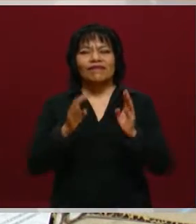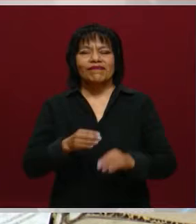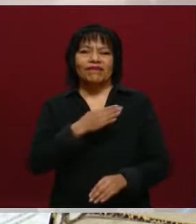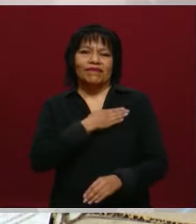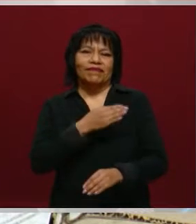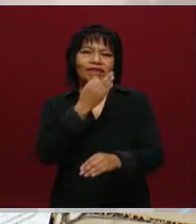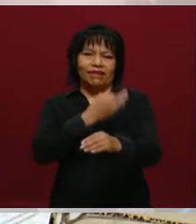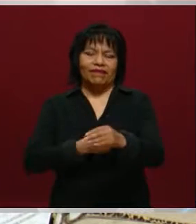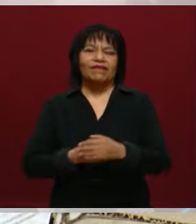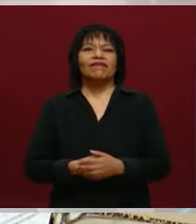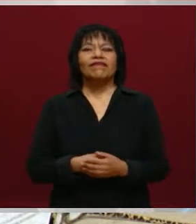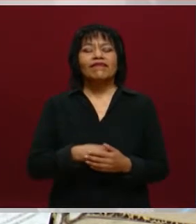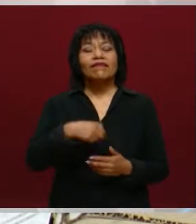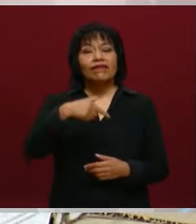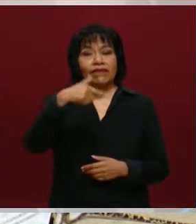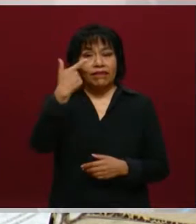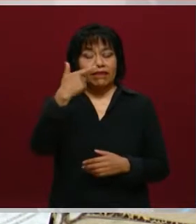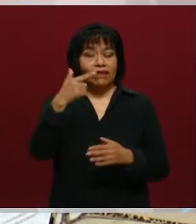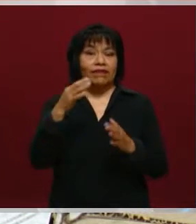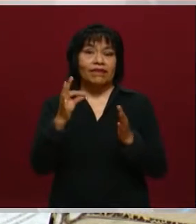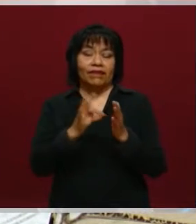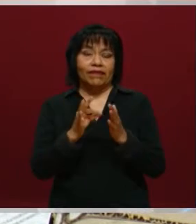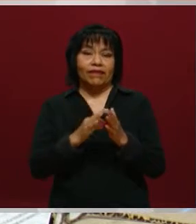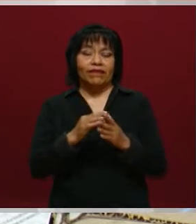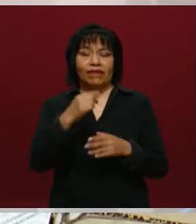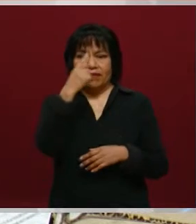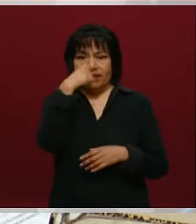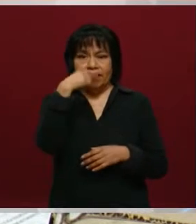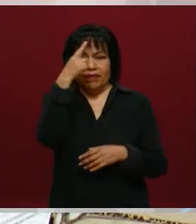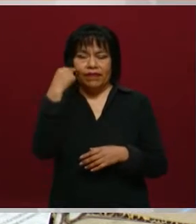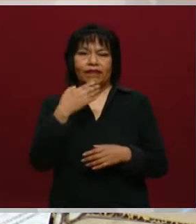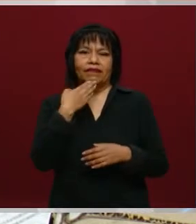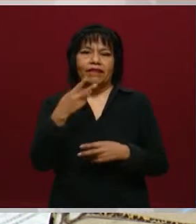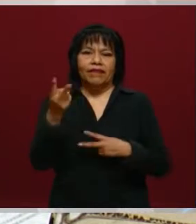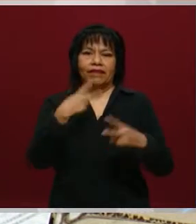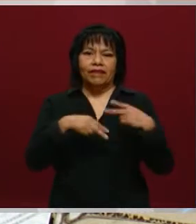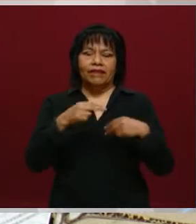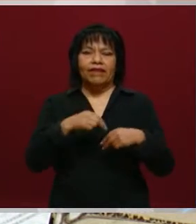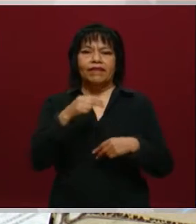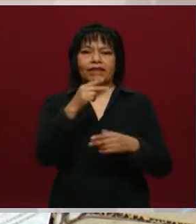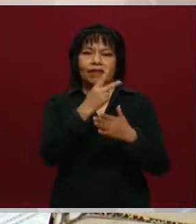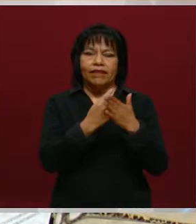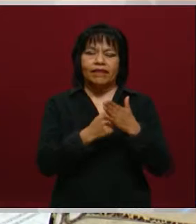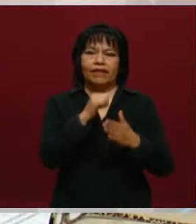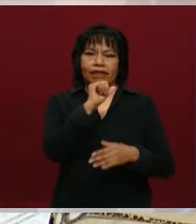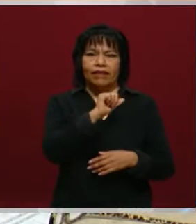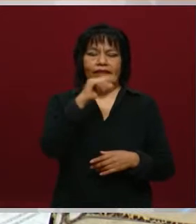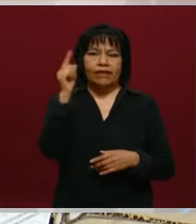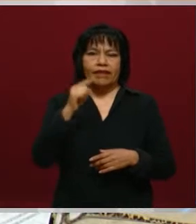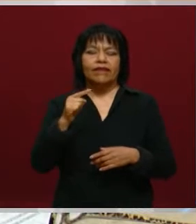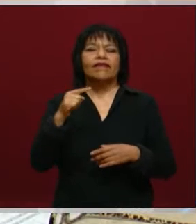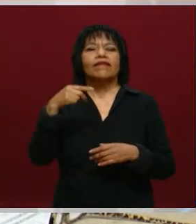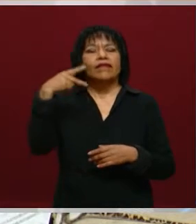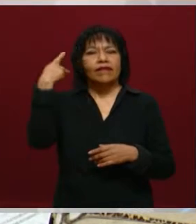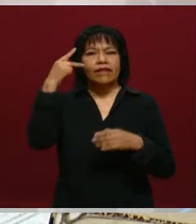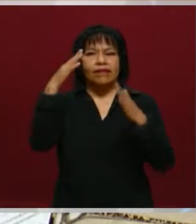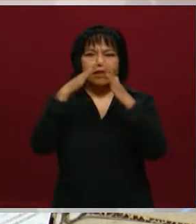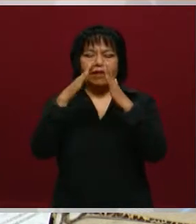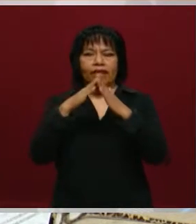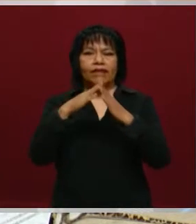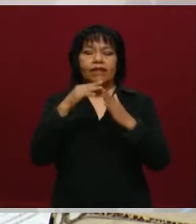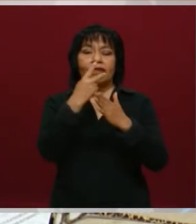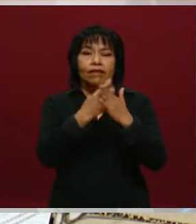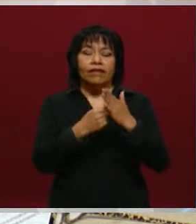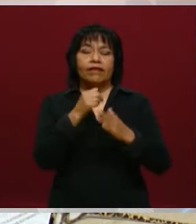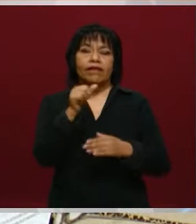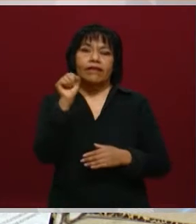buena tarde cuando son las doce en punto del mediodía les damos la bienvenida a este programa de la a la z puebla en casa un programa de la secretaria